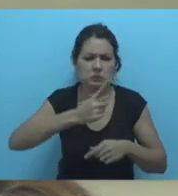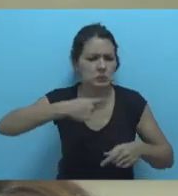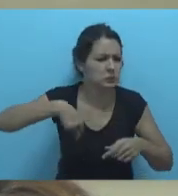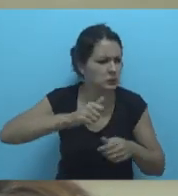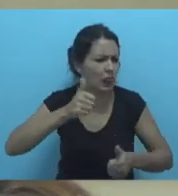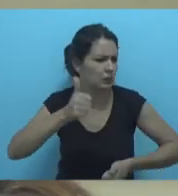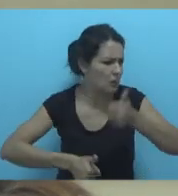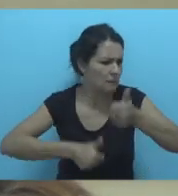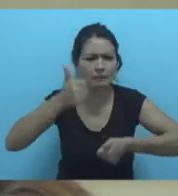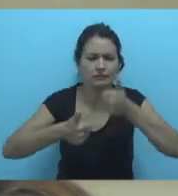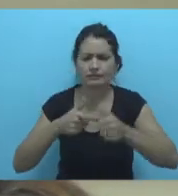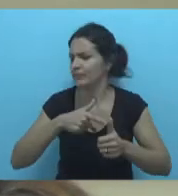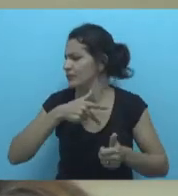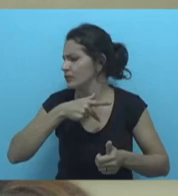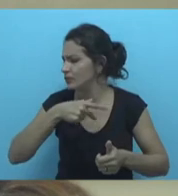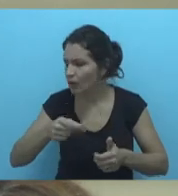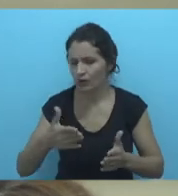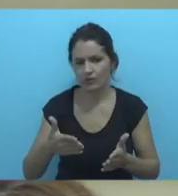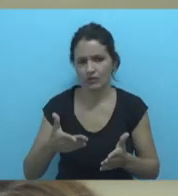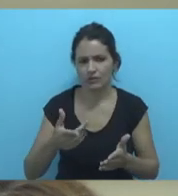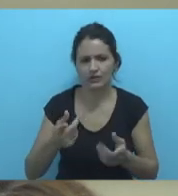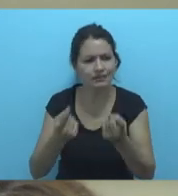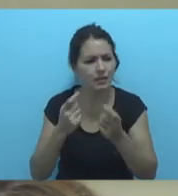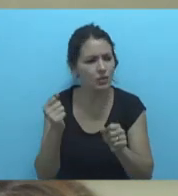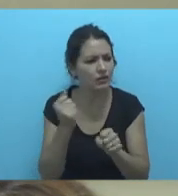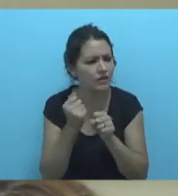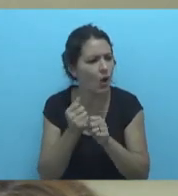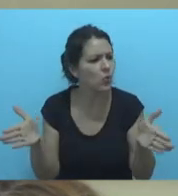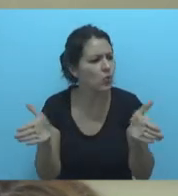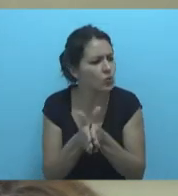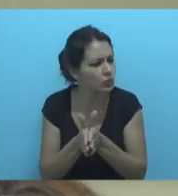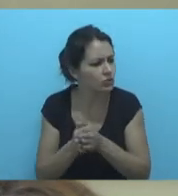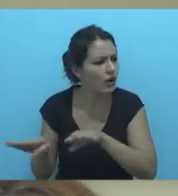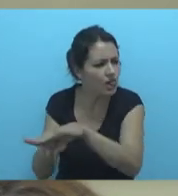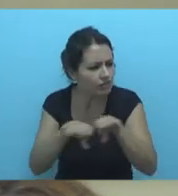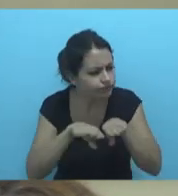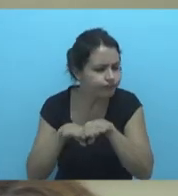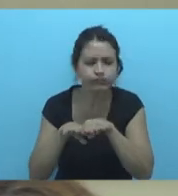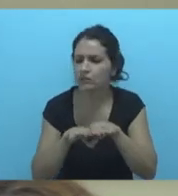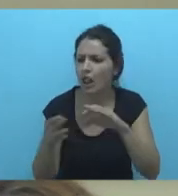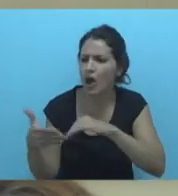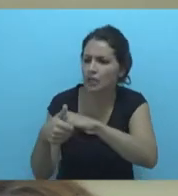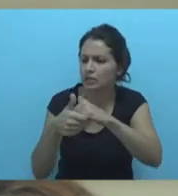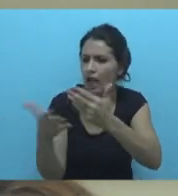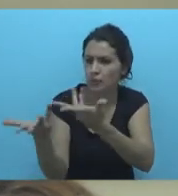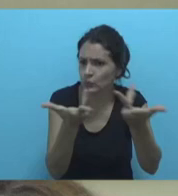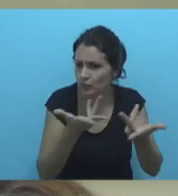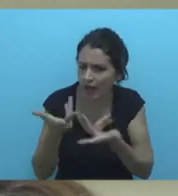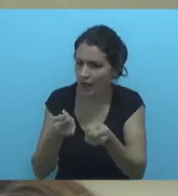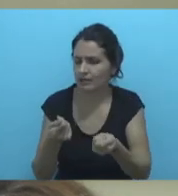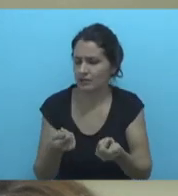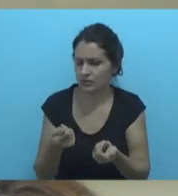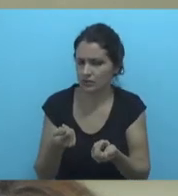a reivindicar al concepto de la cooperación. Nos parece importantísimo resaltarlo y de hecho lo